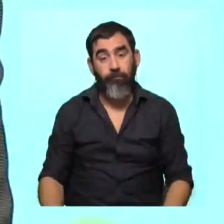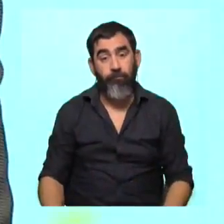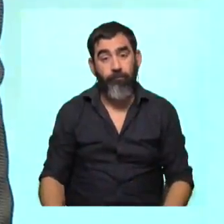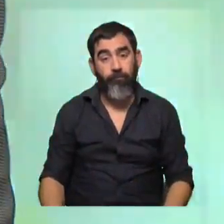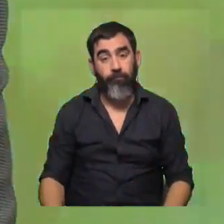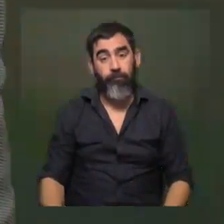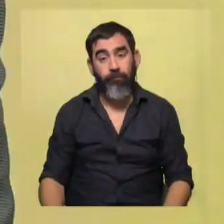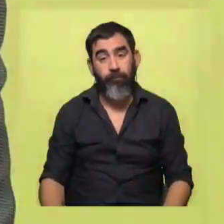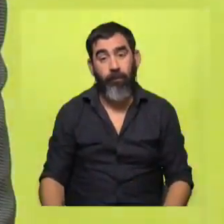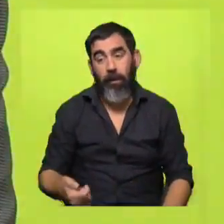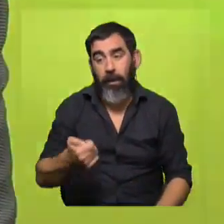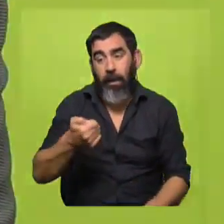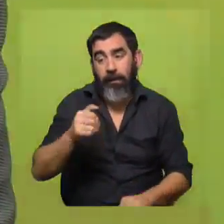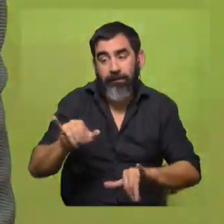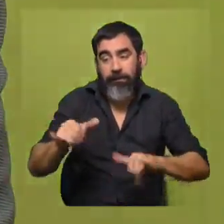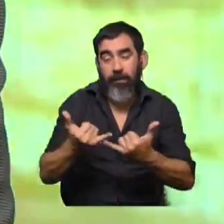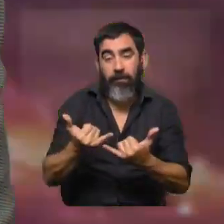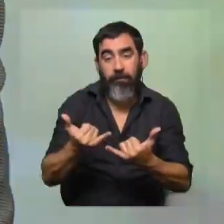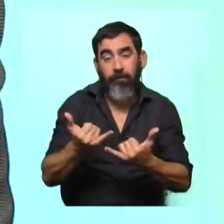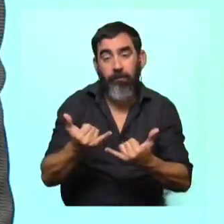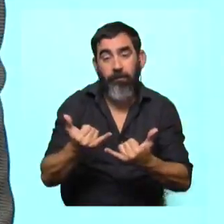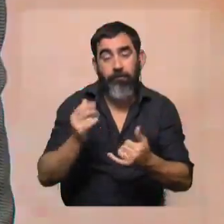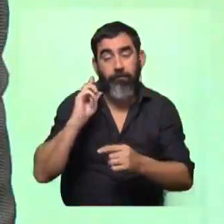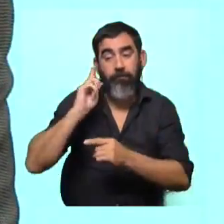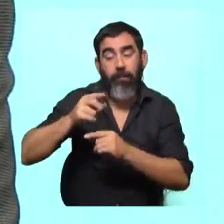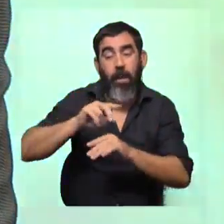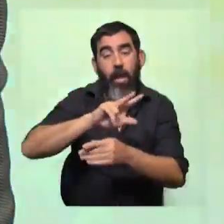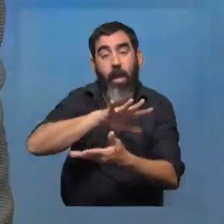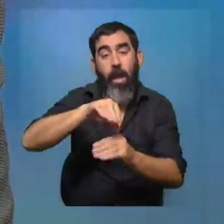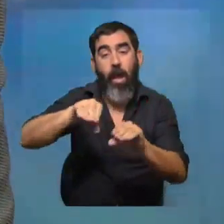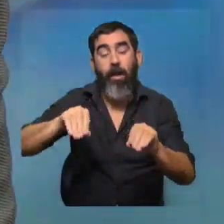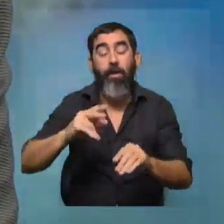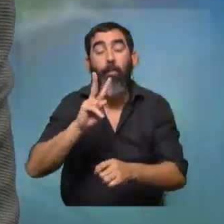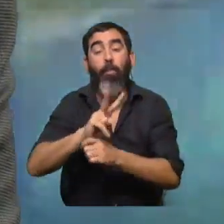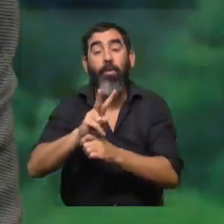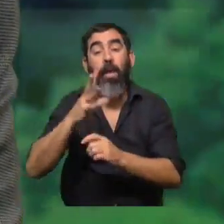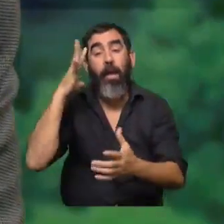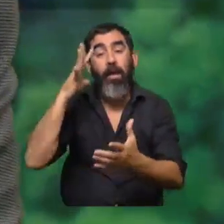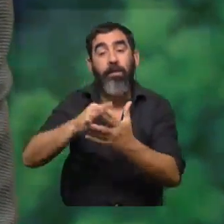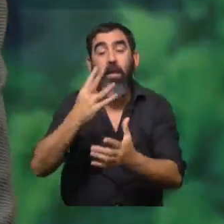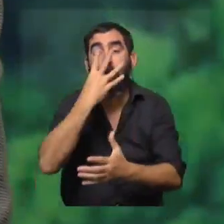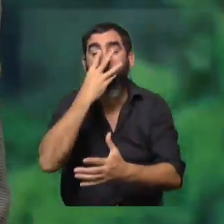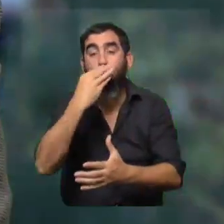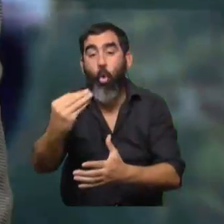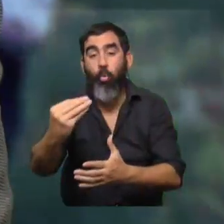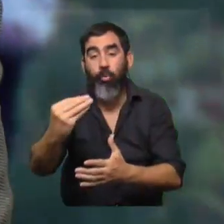que es inminente, que es la definición de área protegida de Isla de Lobos y su espacio